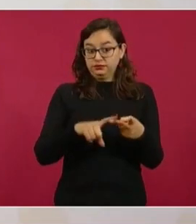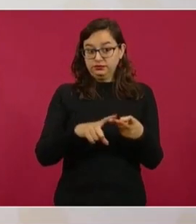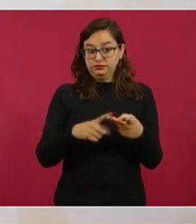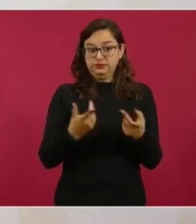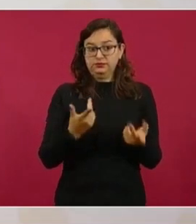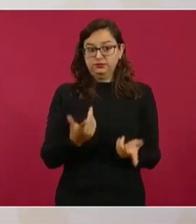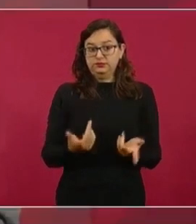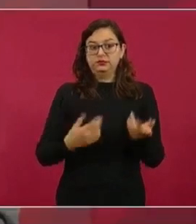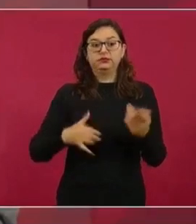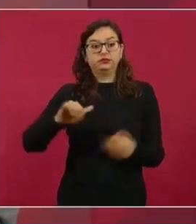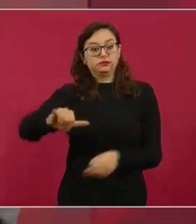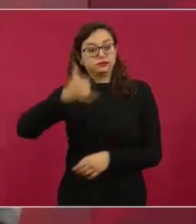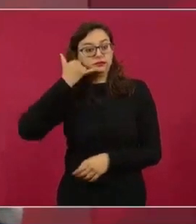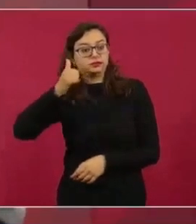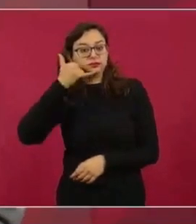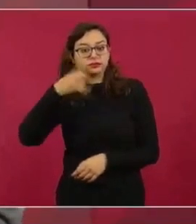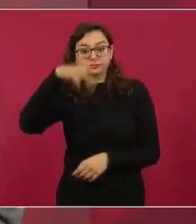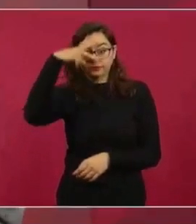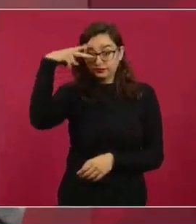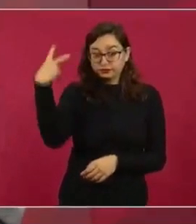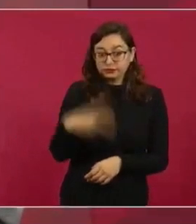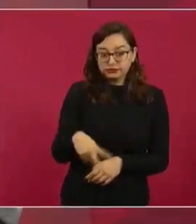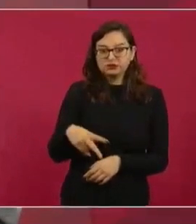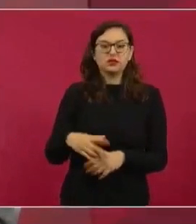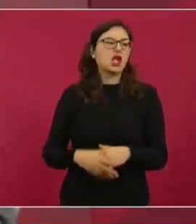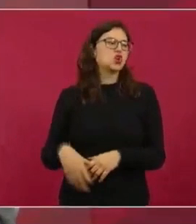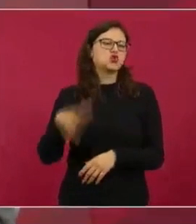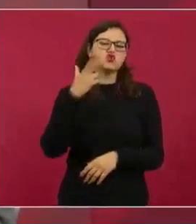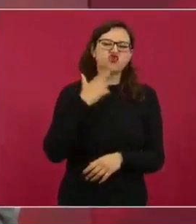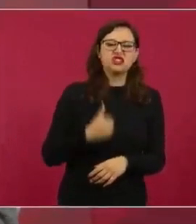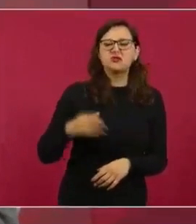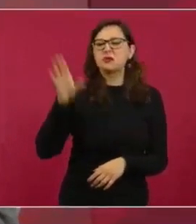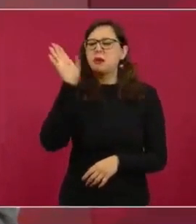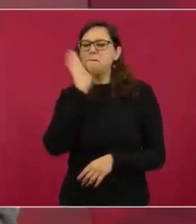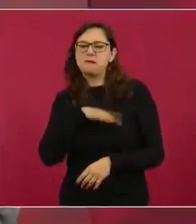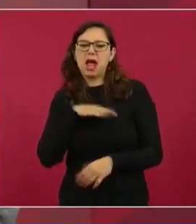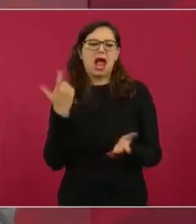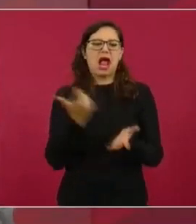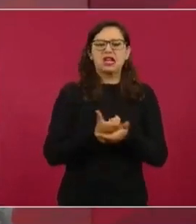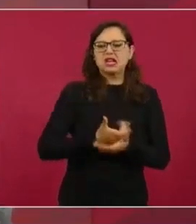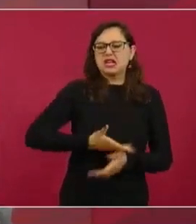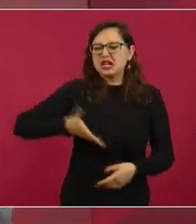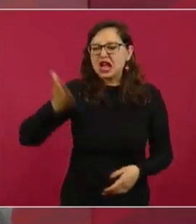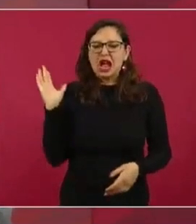que no servía, que era muy malo el servicio, que caro,